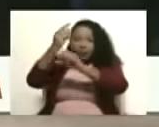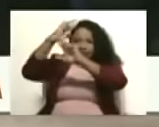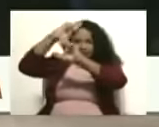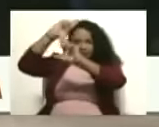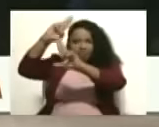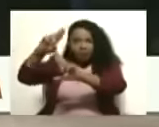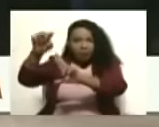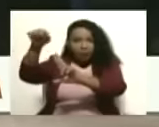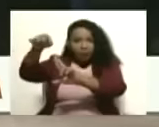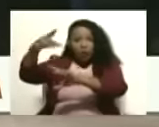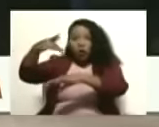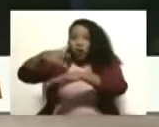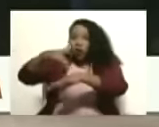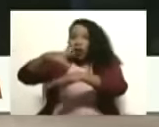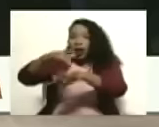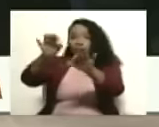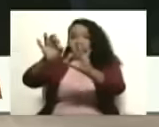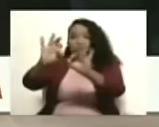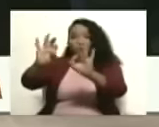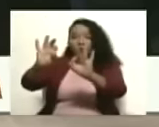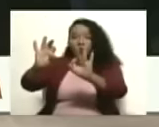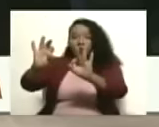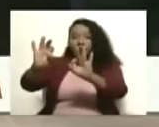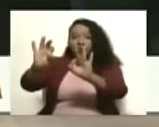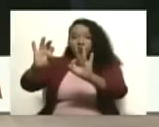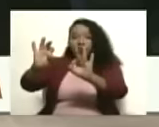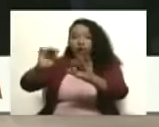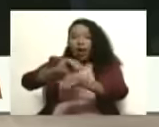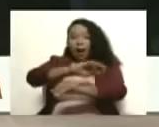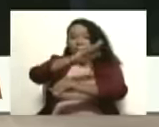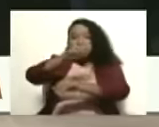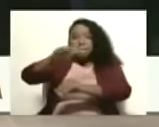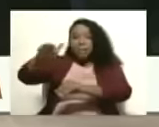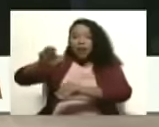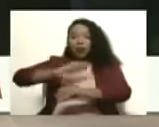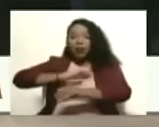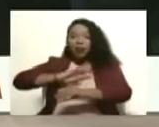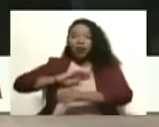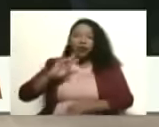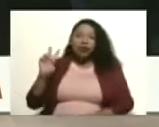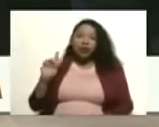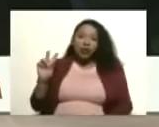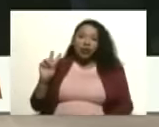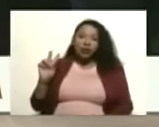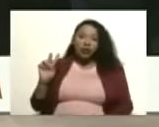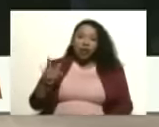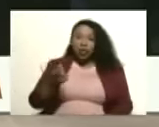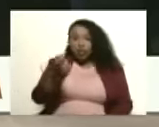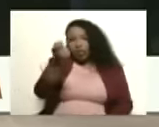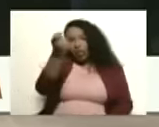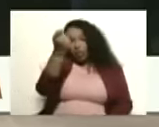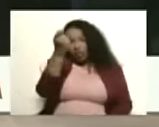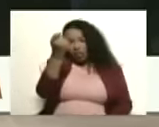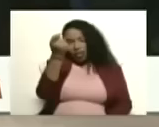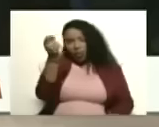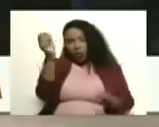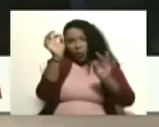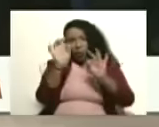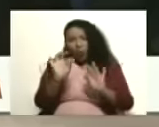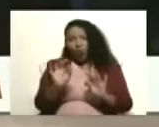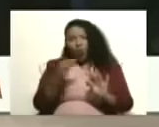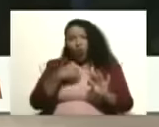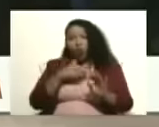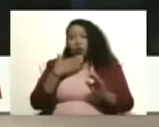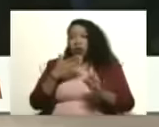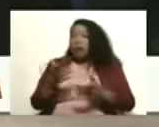respetados y sobre todo cuando se trate del mar territorial venezolano. De ninguna manera vamos a